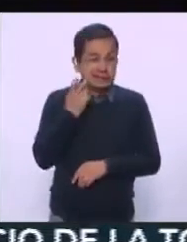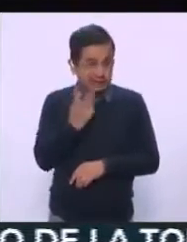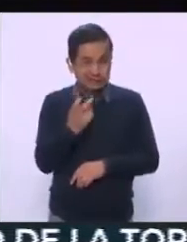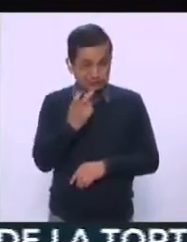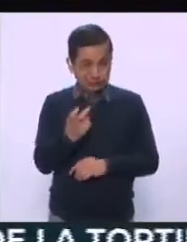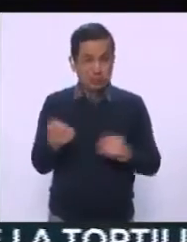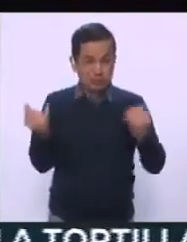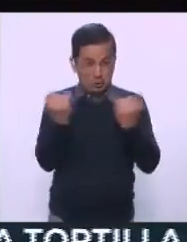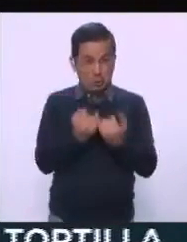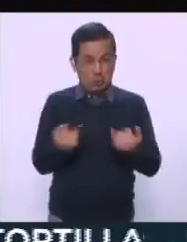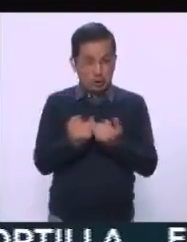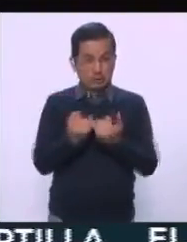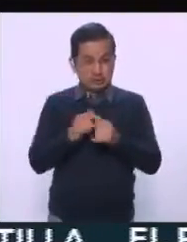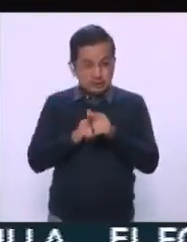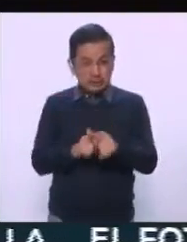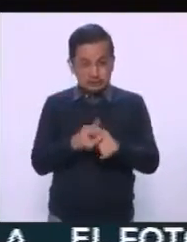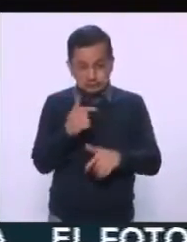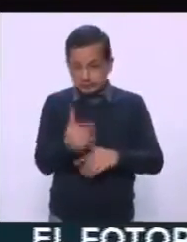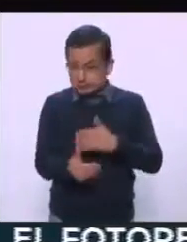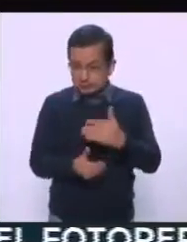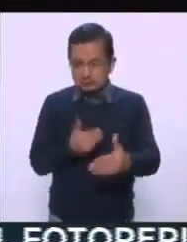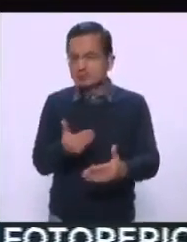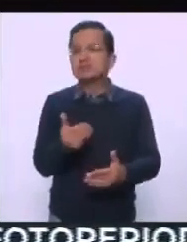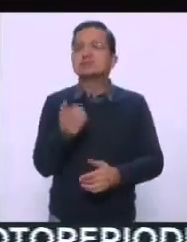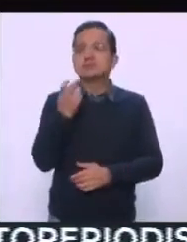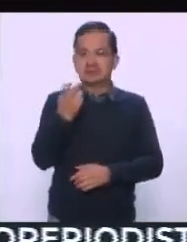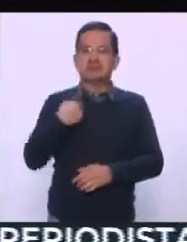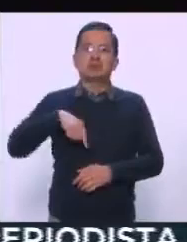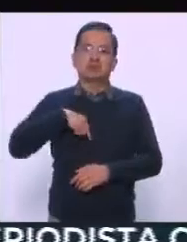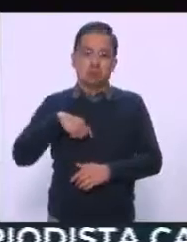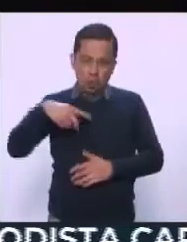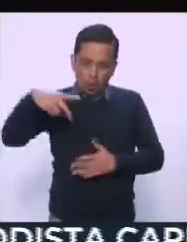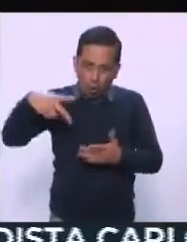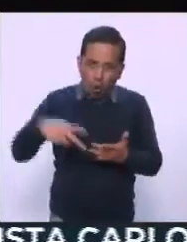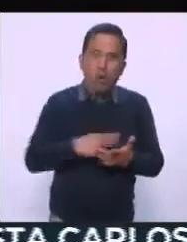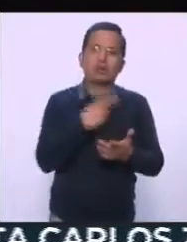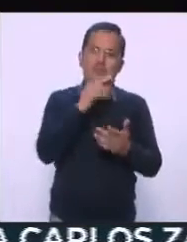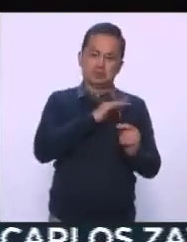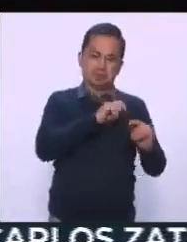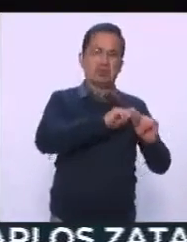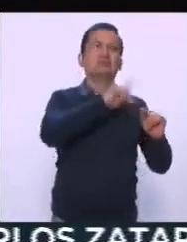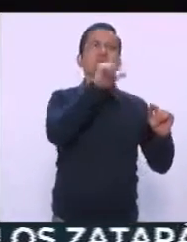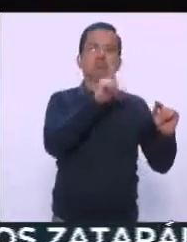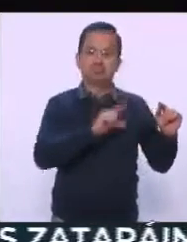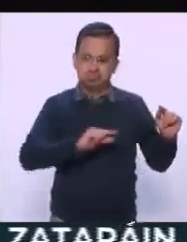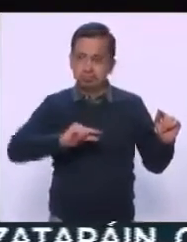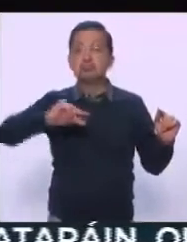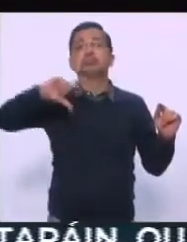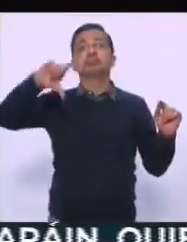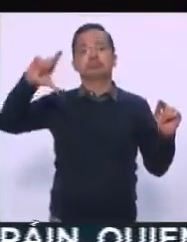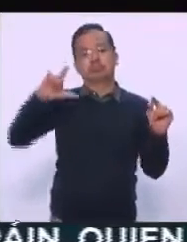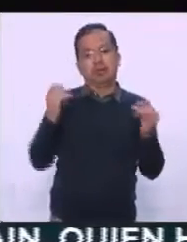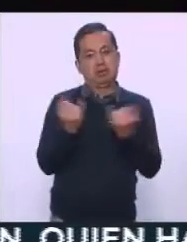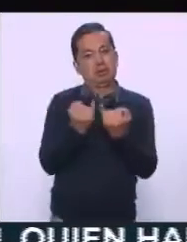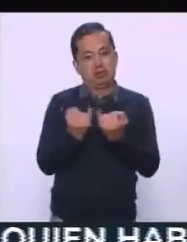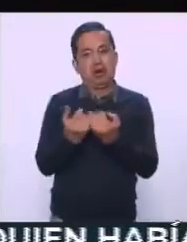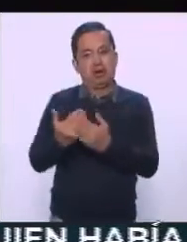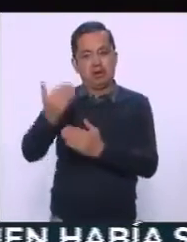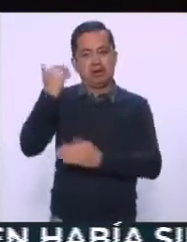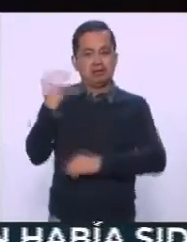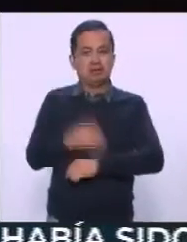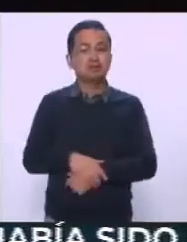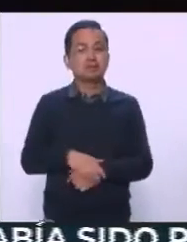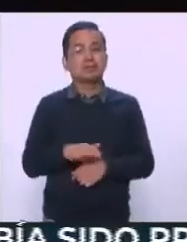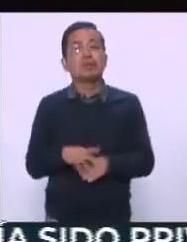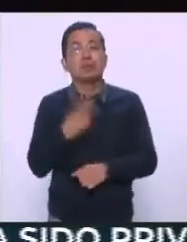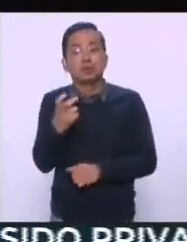semanas, quizá un par de meses, podríamos llegar a ese pico que ya tuvimos en algún momento. Entonces, parte de las medidas que se